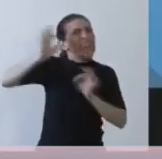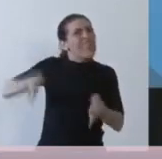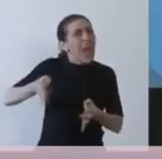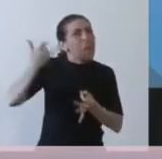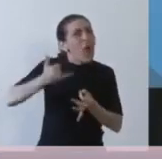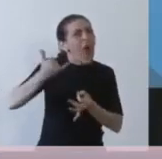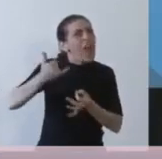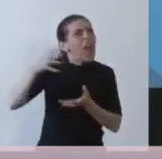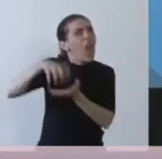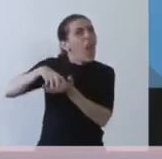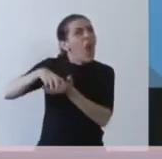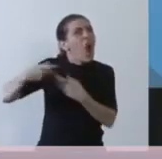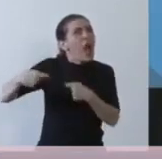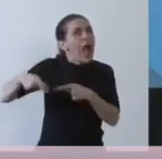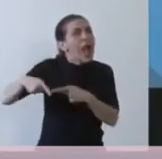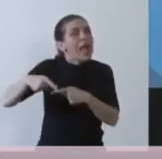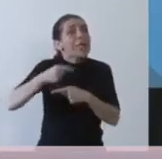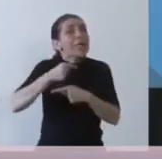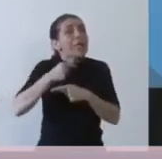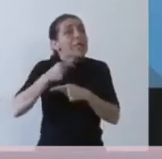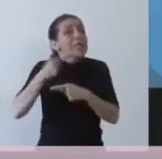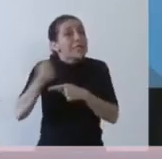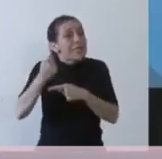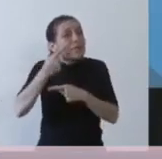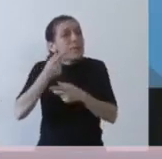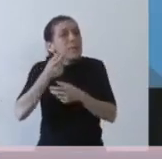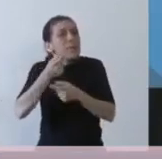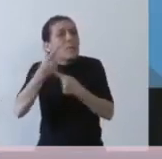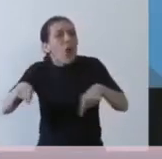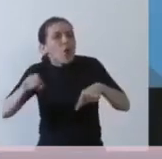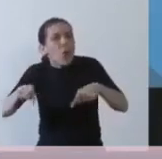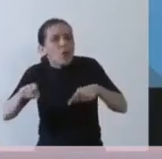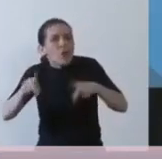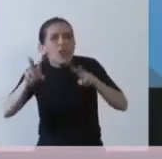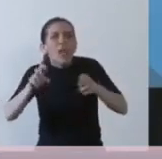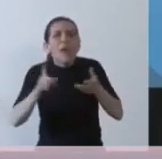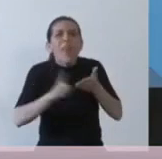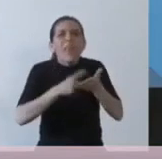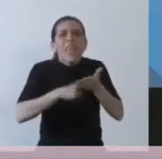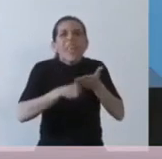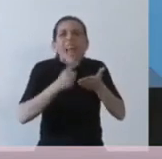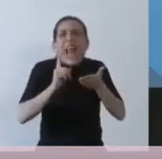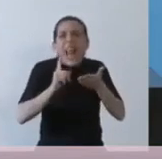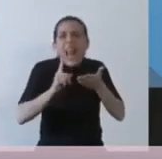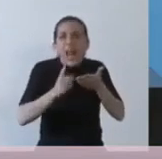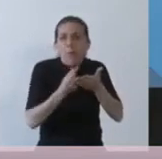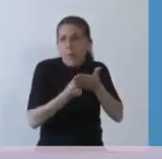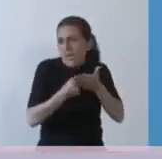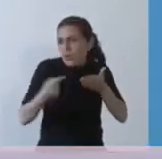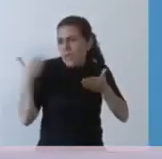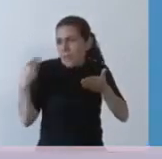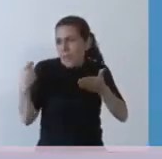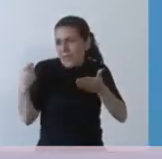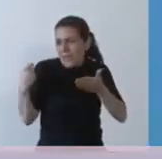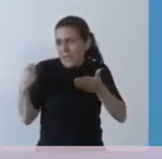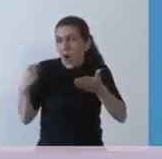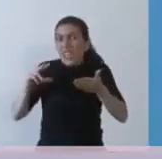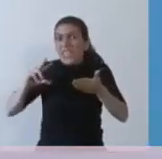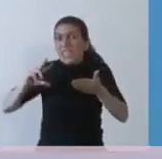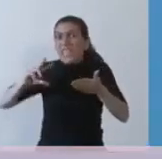algún local que quería vender un un producto de un ter termómetro digital que costaba hace una semana un precio ayer lo vendía al